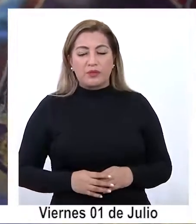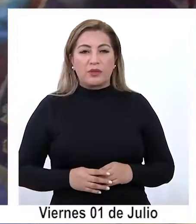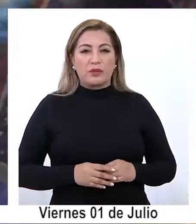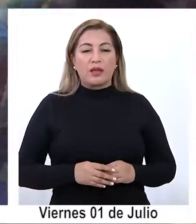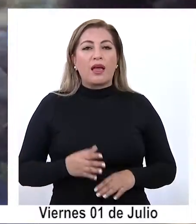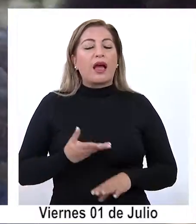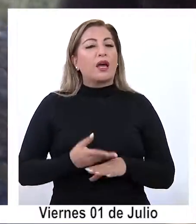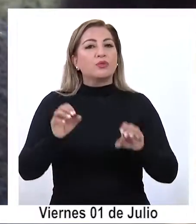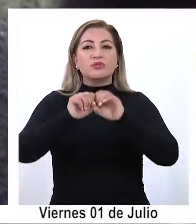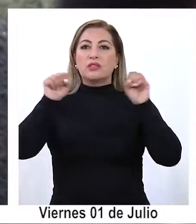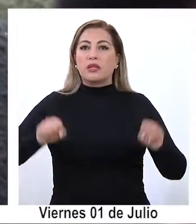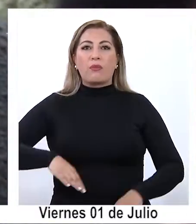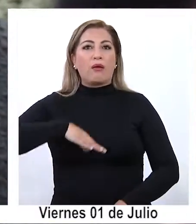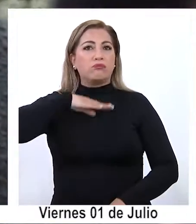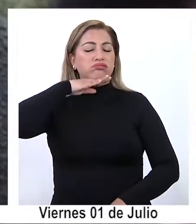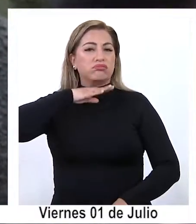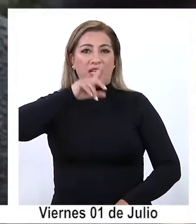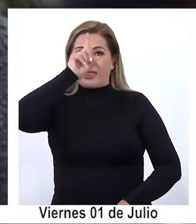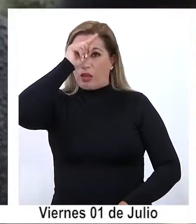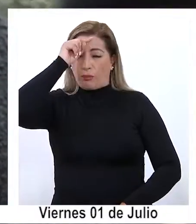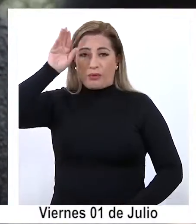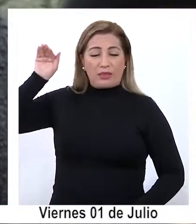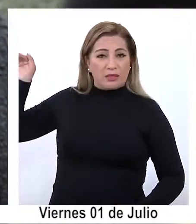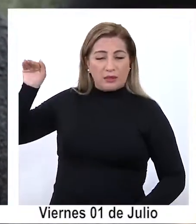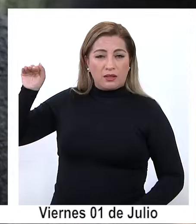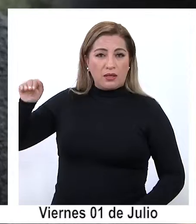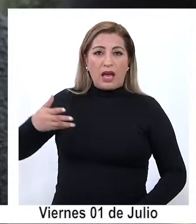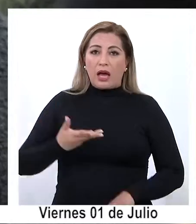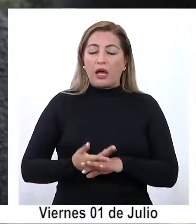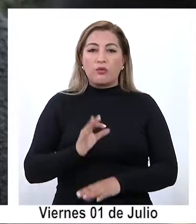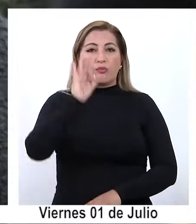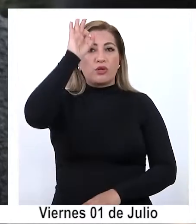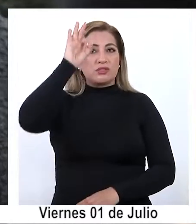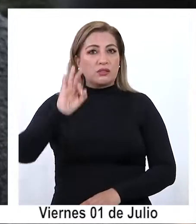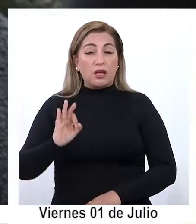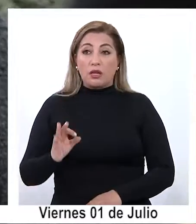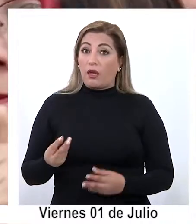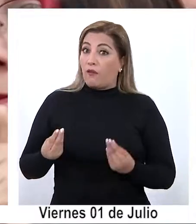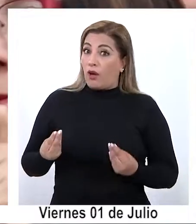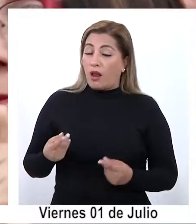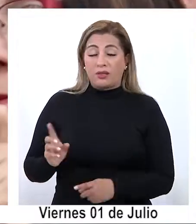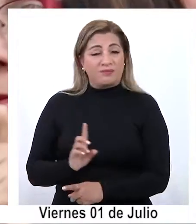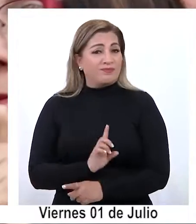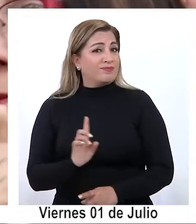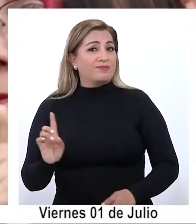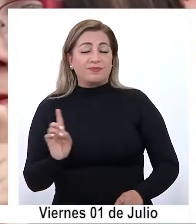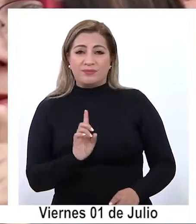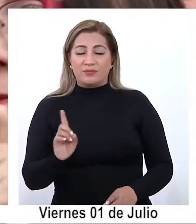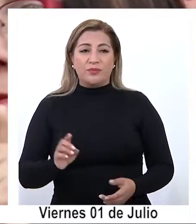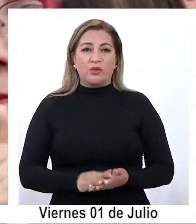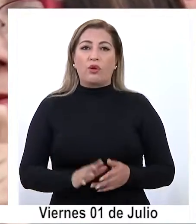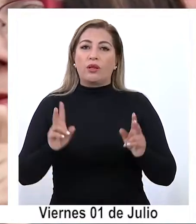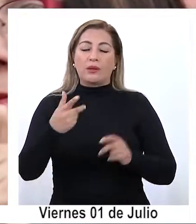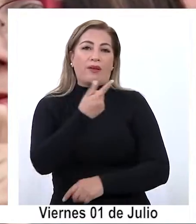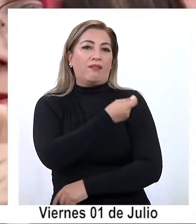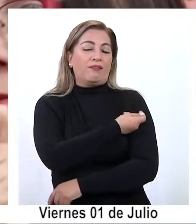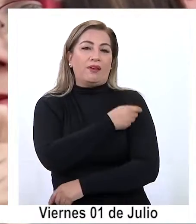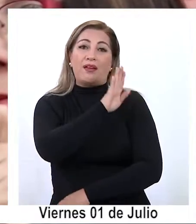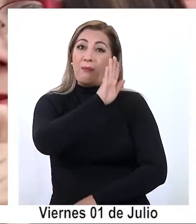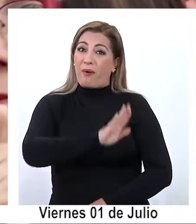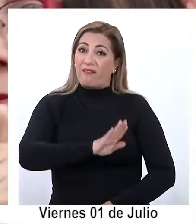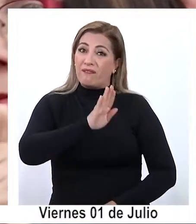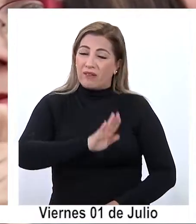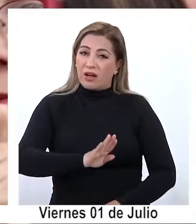Hay un sistema saturado de salud, estamos en cifras que no son las más adecuadas, un nivel de vacunación que no es